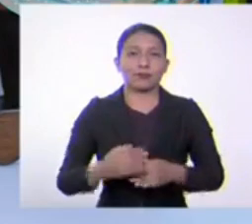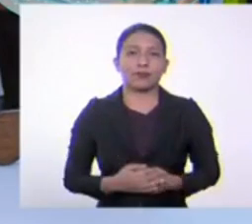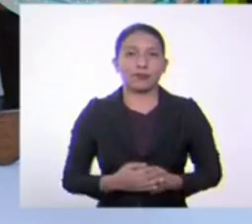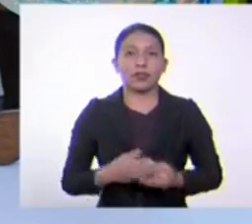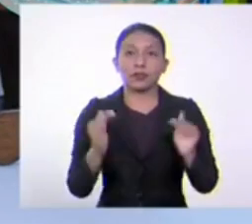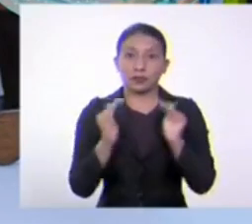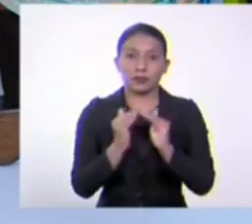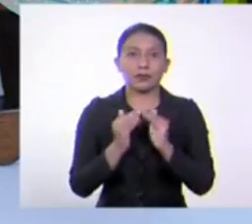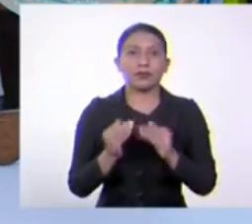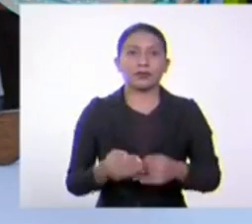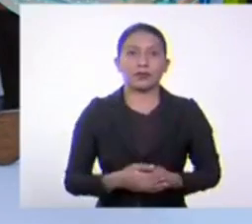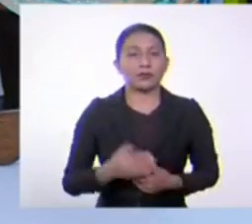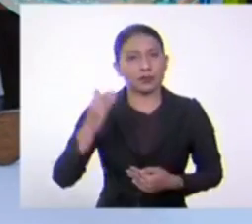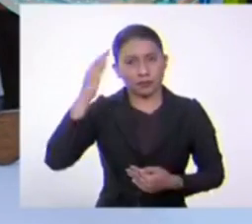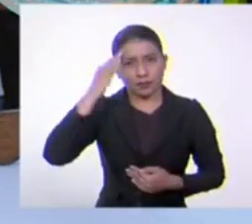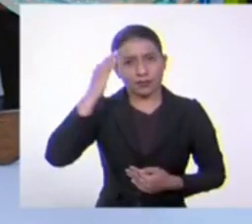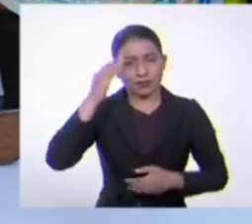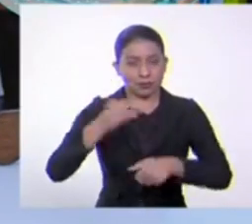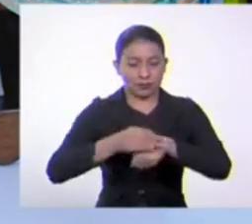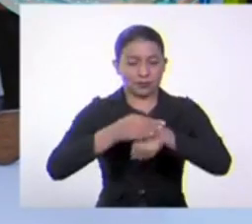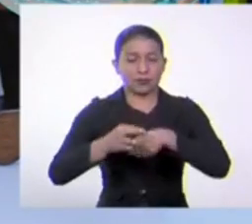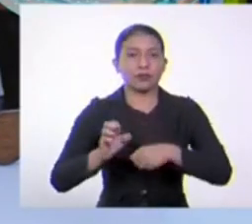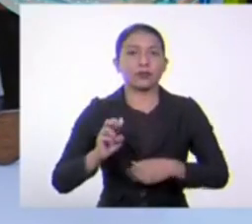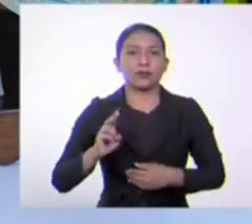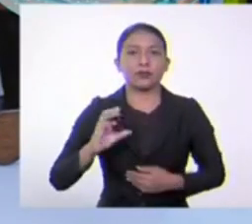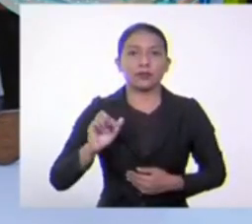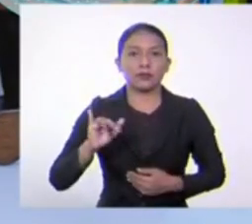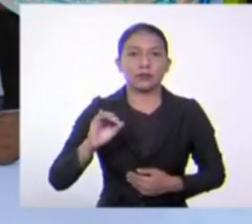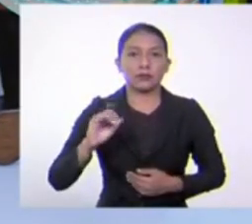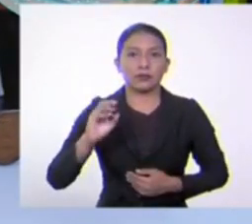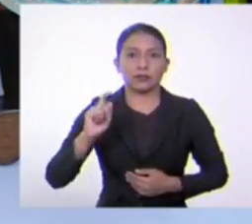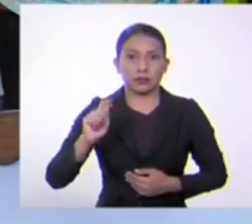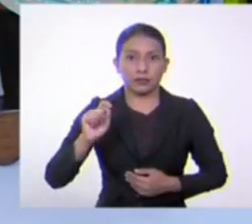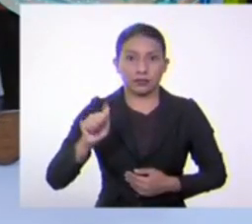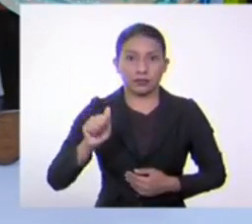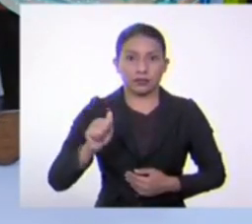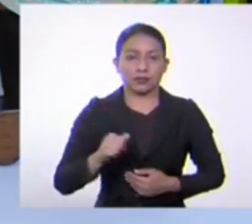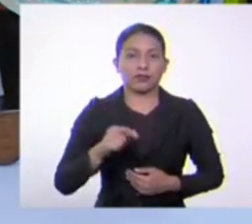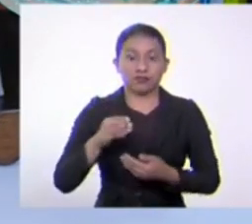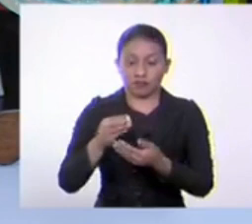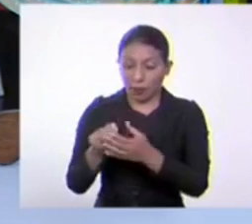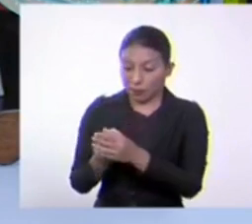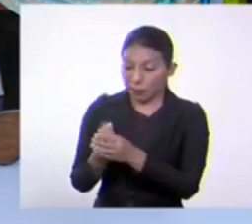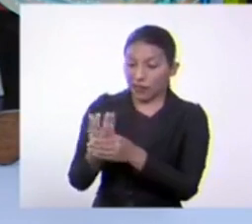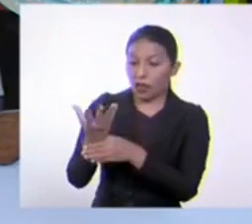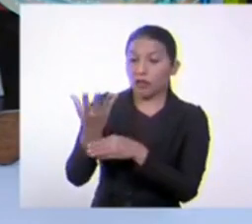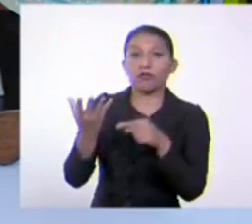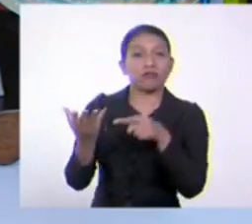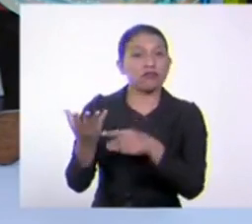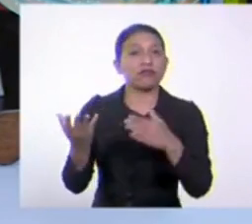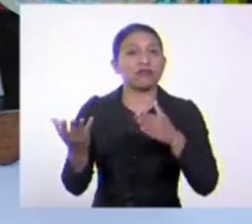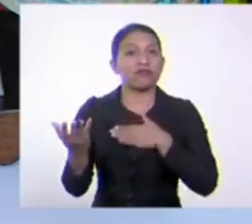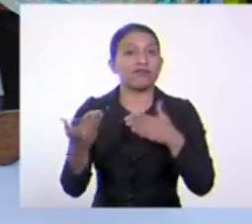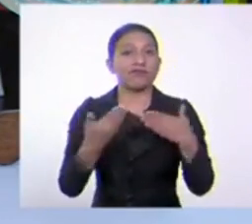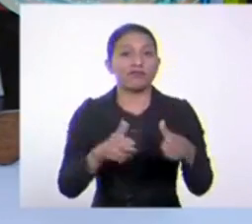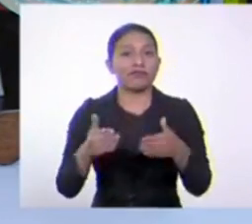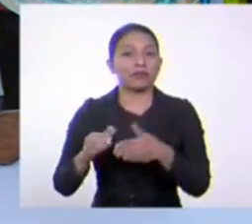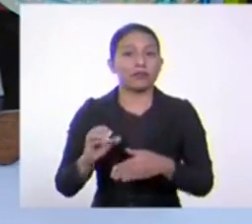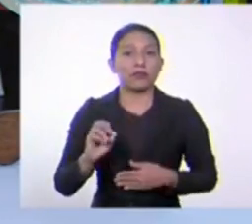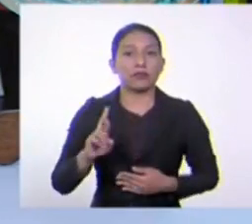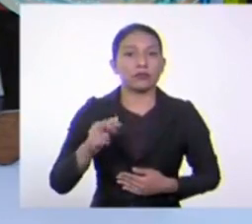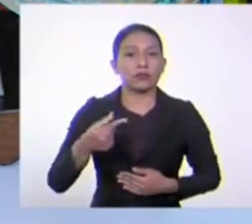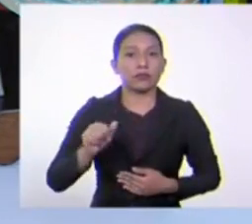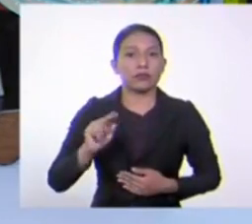lado, sabemos que la célula eucariota de tipo vegetal existen también diferentes organelos, como